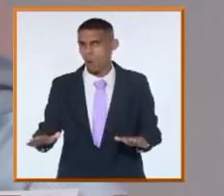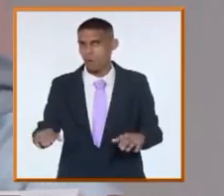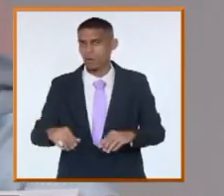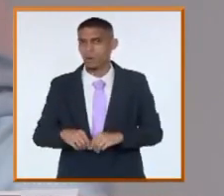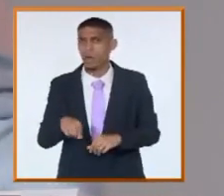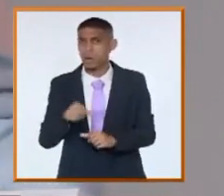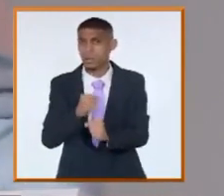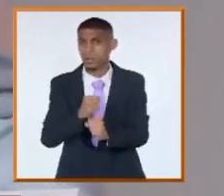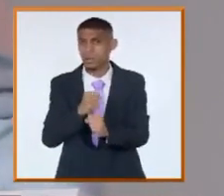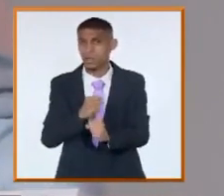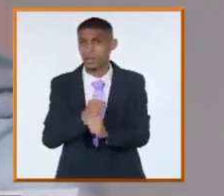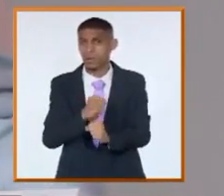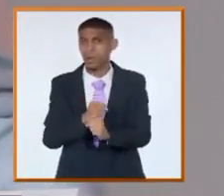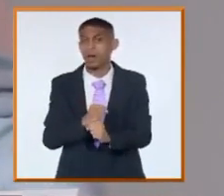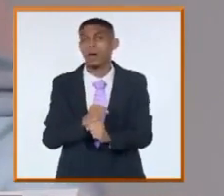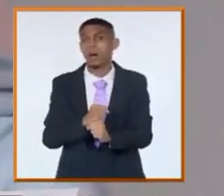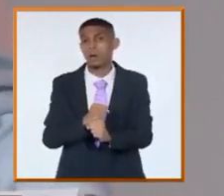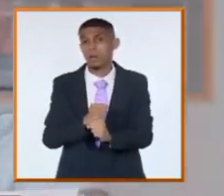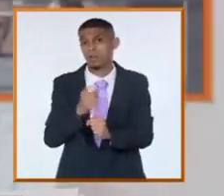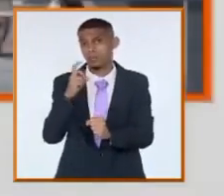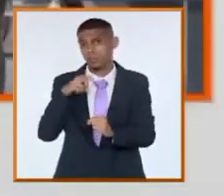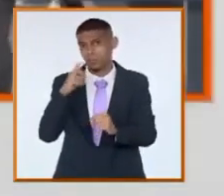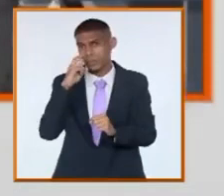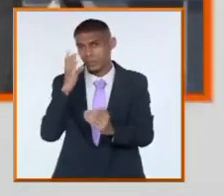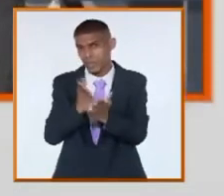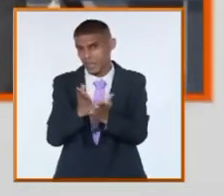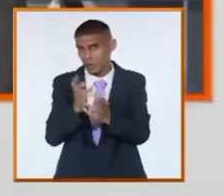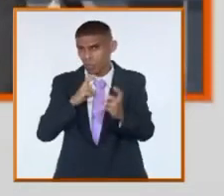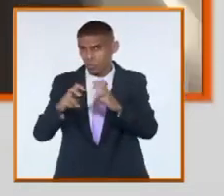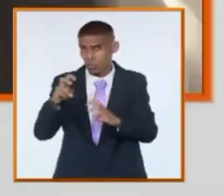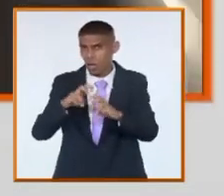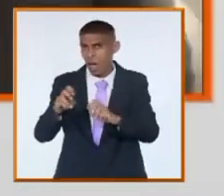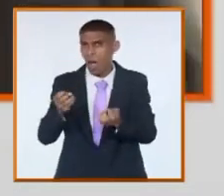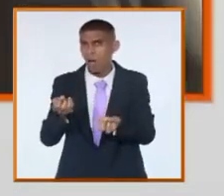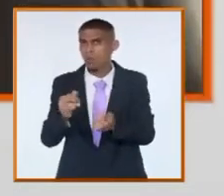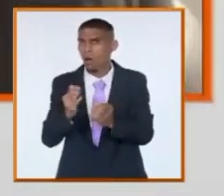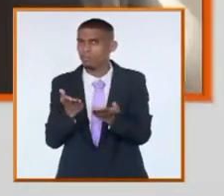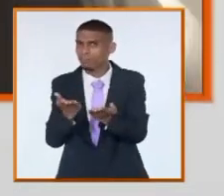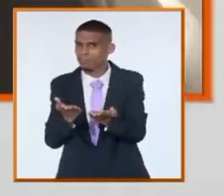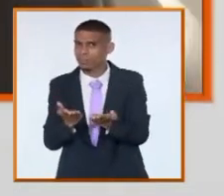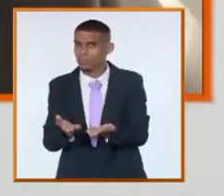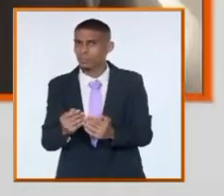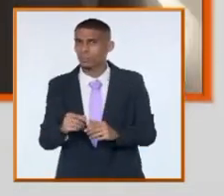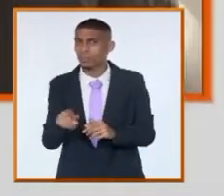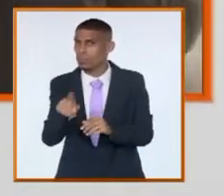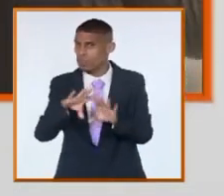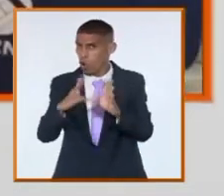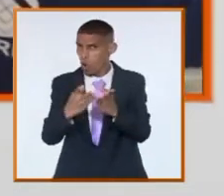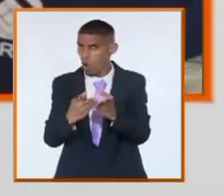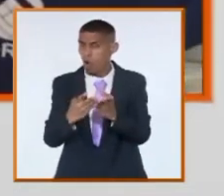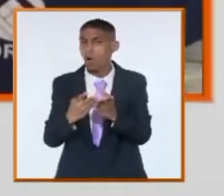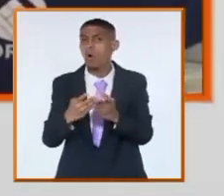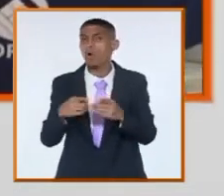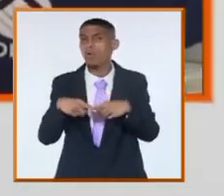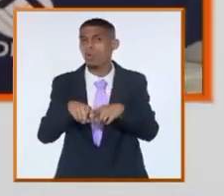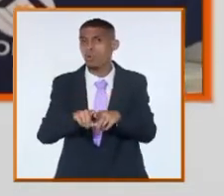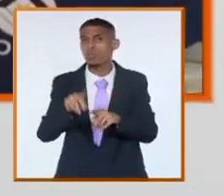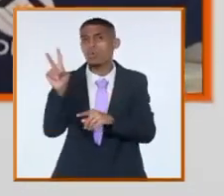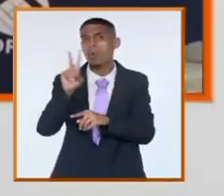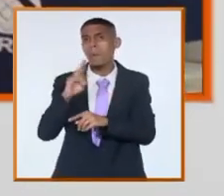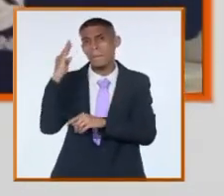hay algunos temas estudiados fundamentalmente de los hornos y bueno esto con los dinamitas ahora qué hicimos